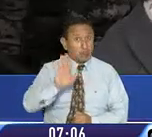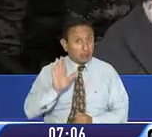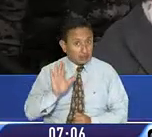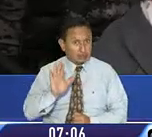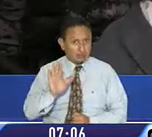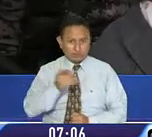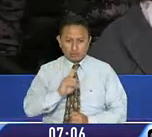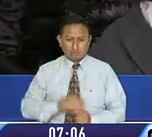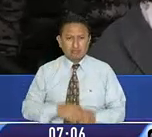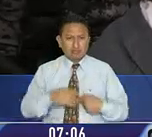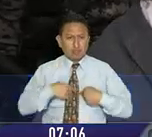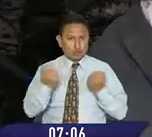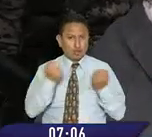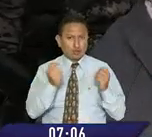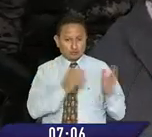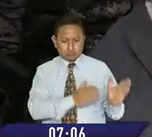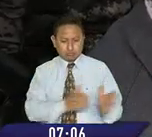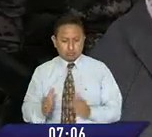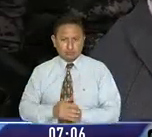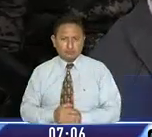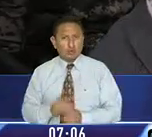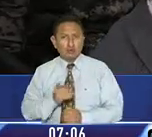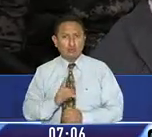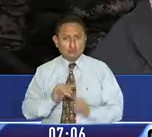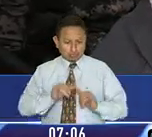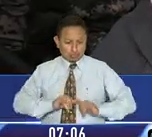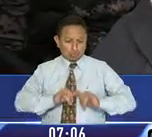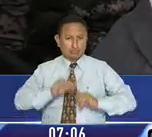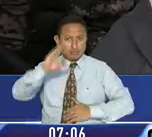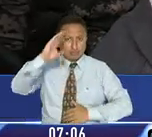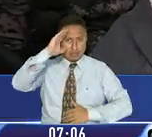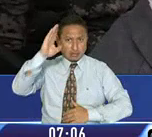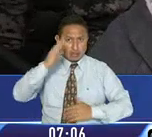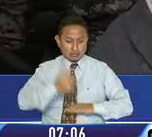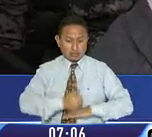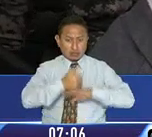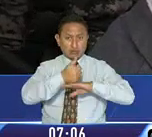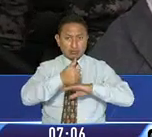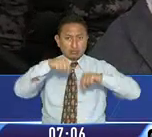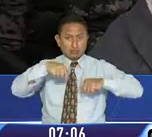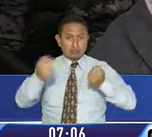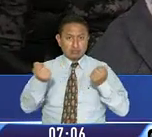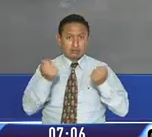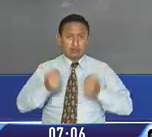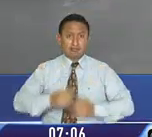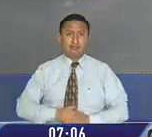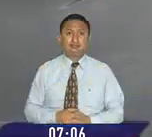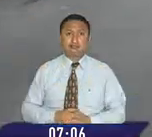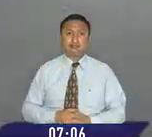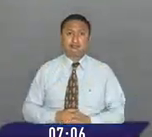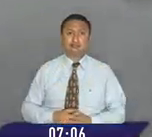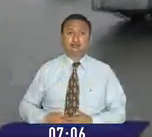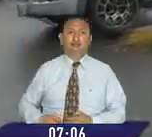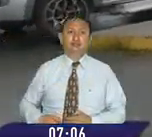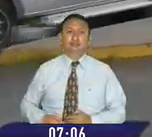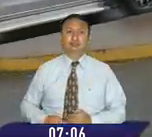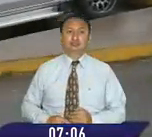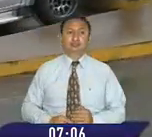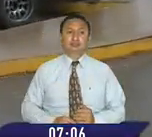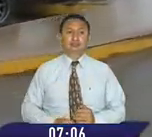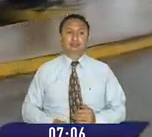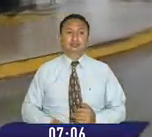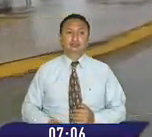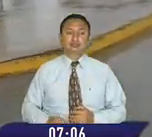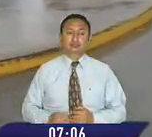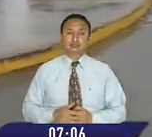control, se mantiene el orden, no se ha perdido el control, no se ha perdido el orden de lo que tiene que ver el Centro de Privación de Libertad. Desde la ciudad de Cuenca, informó